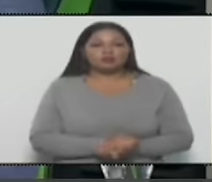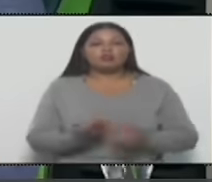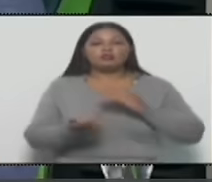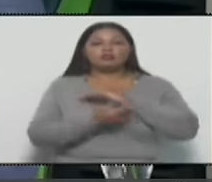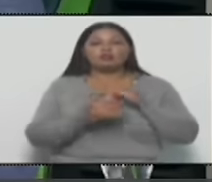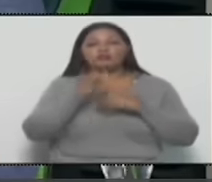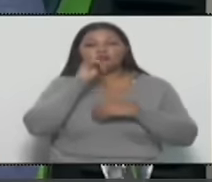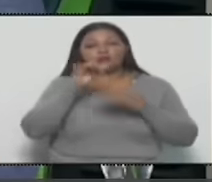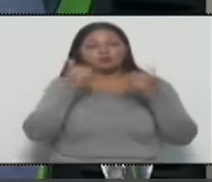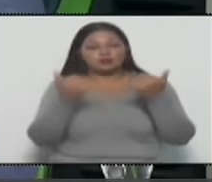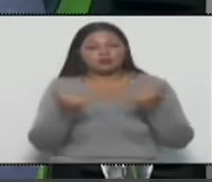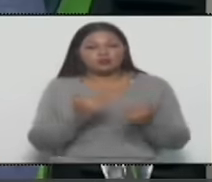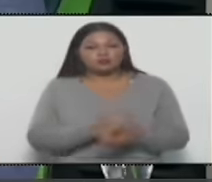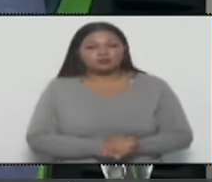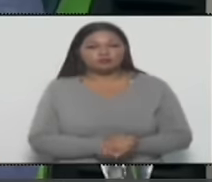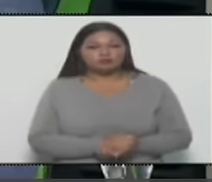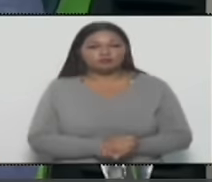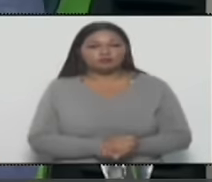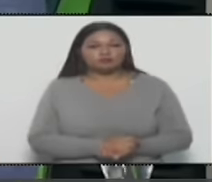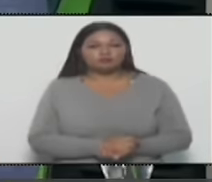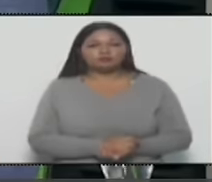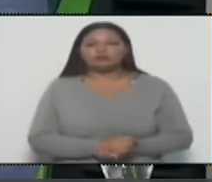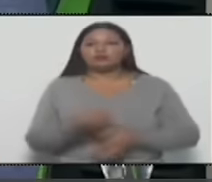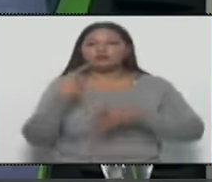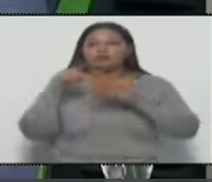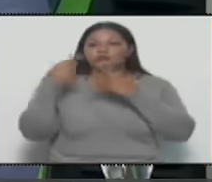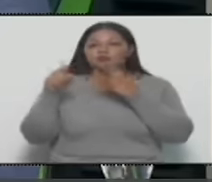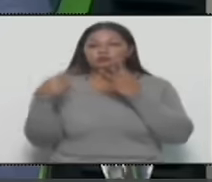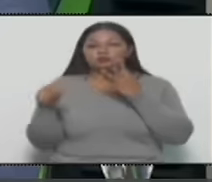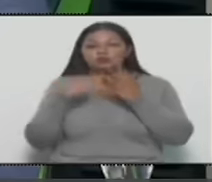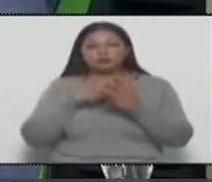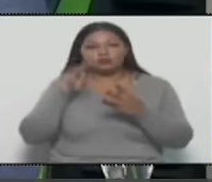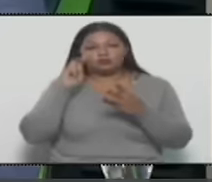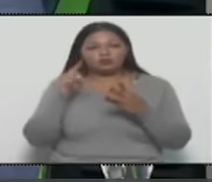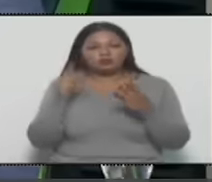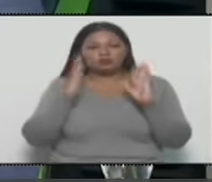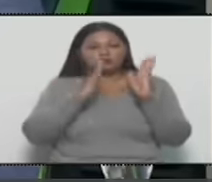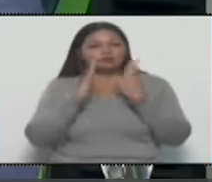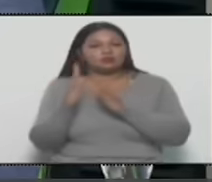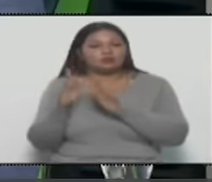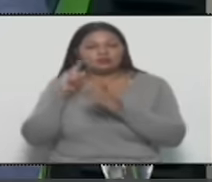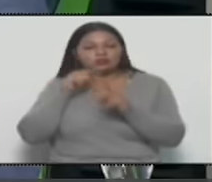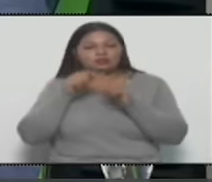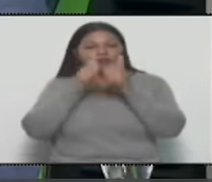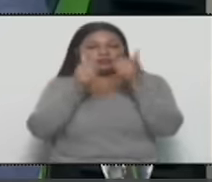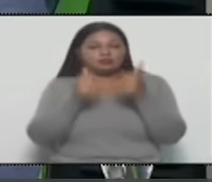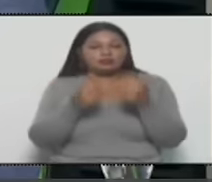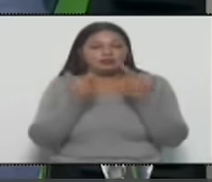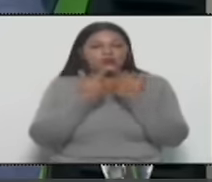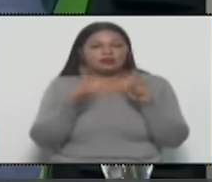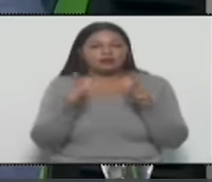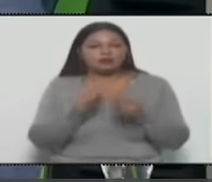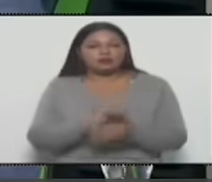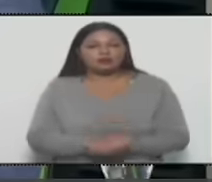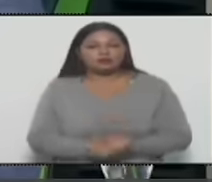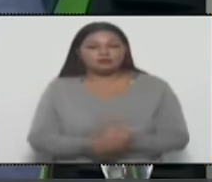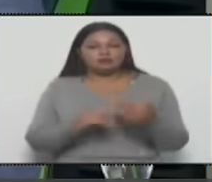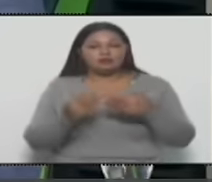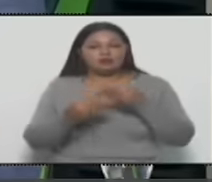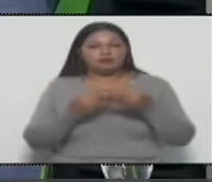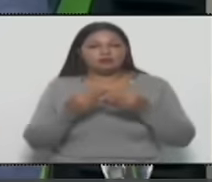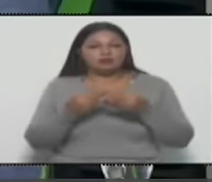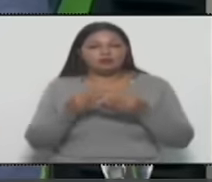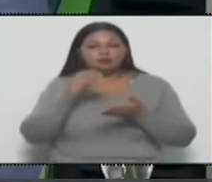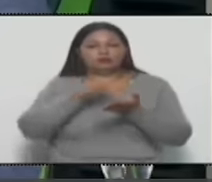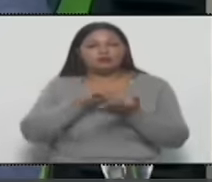¿Okay? Hay otras versiones también, otras distribuciones de sistemas operativos libres que se pueden bajar sin ningún problema e